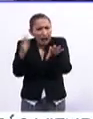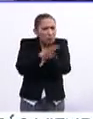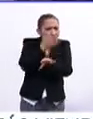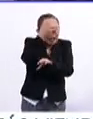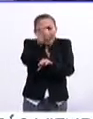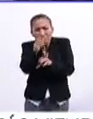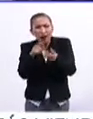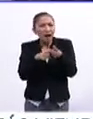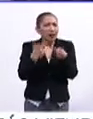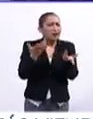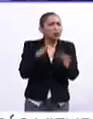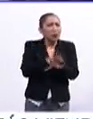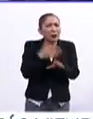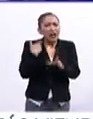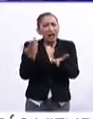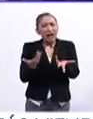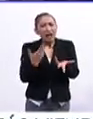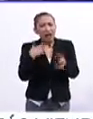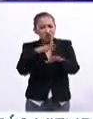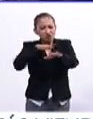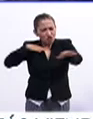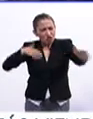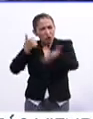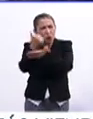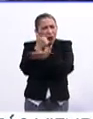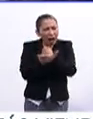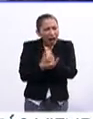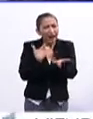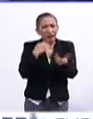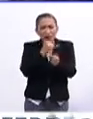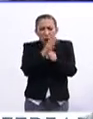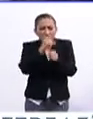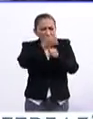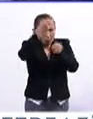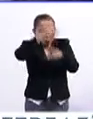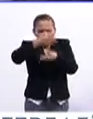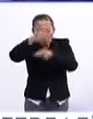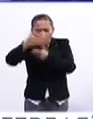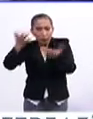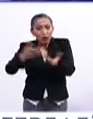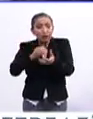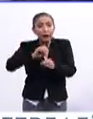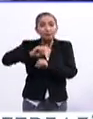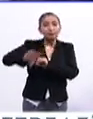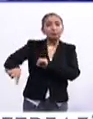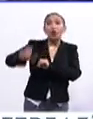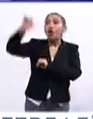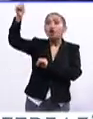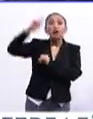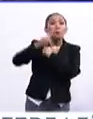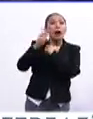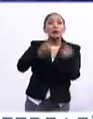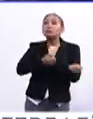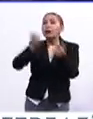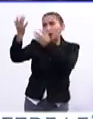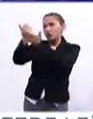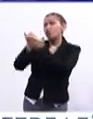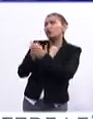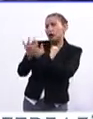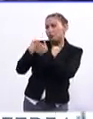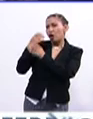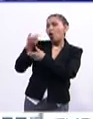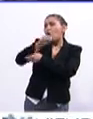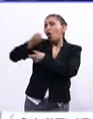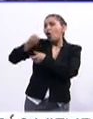cambio climático, sobre el tráfico de las ciudades y toda la información que estamos haciendo la estamos estamos mandando procesar a otros lados o inclusive a otros